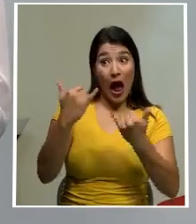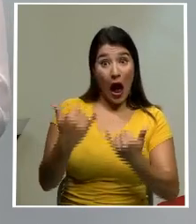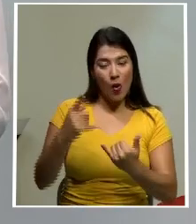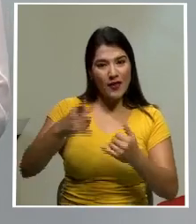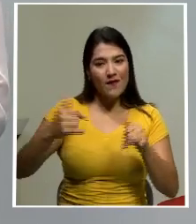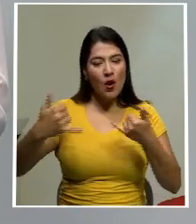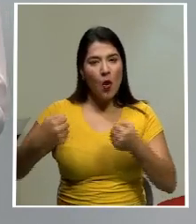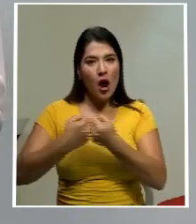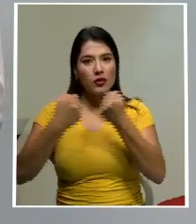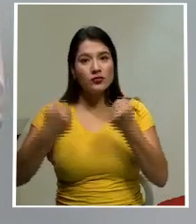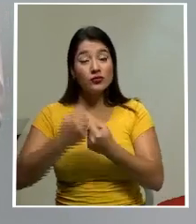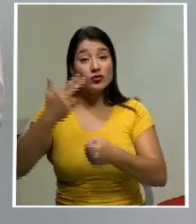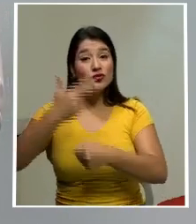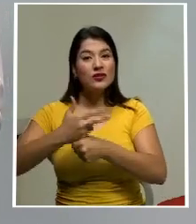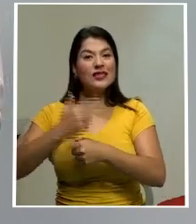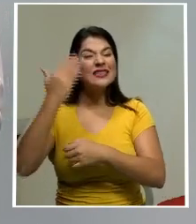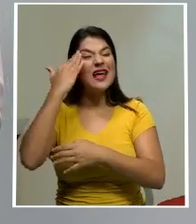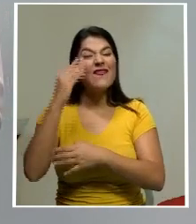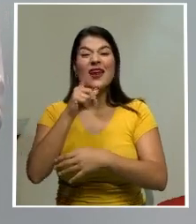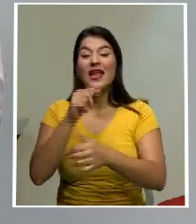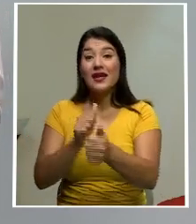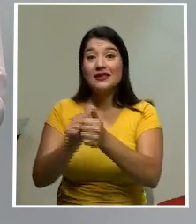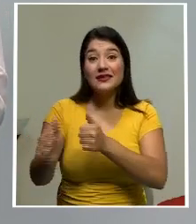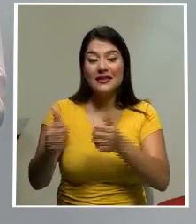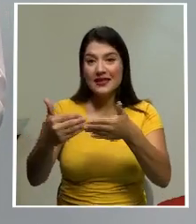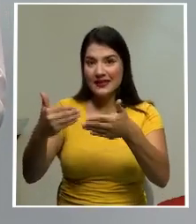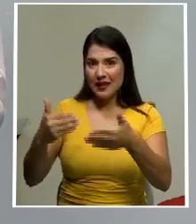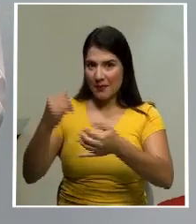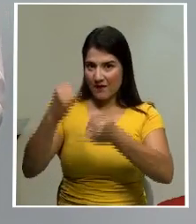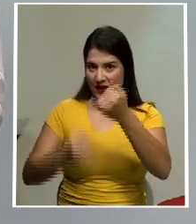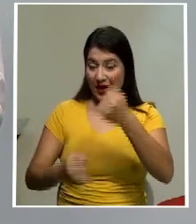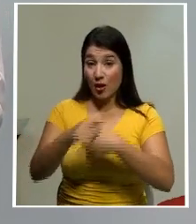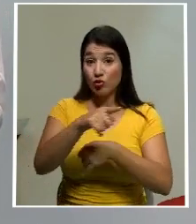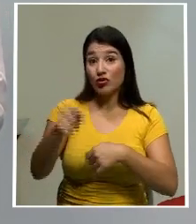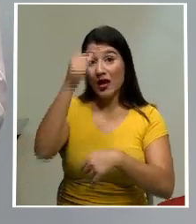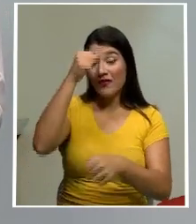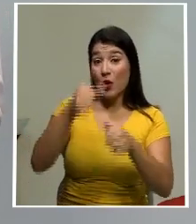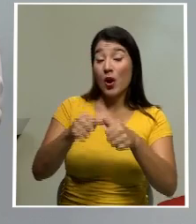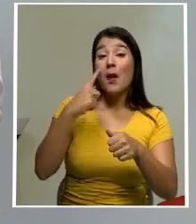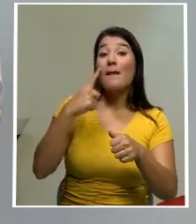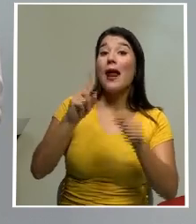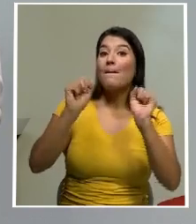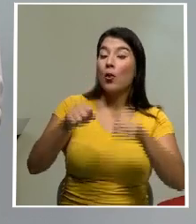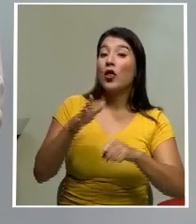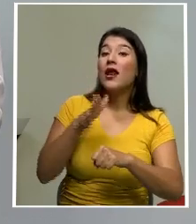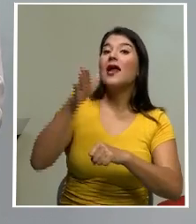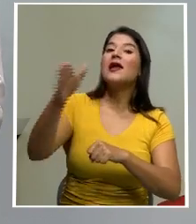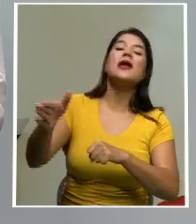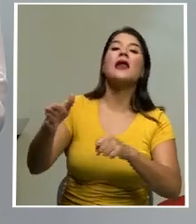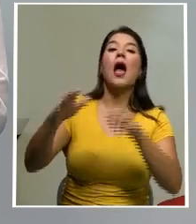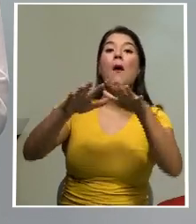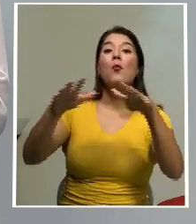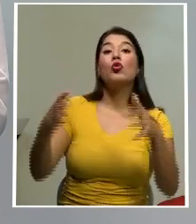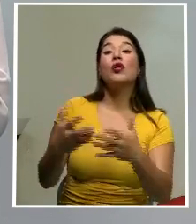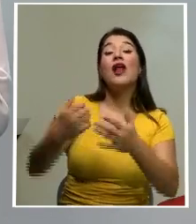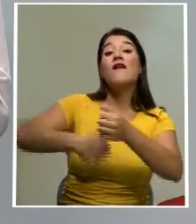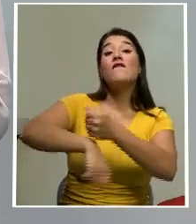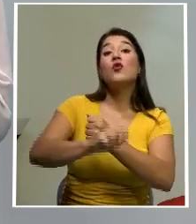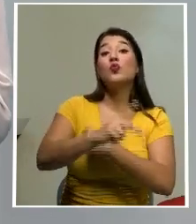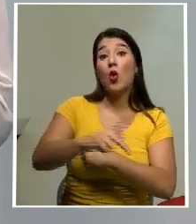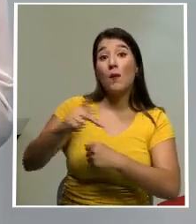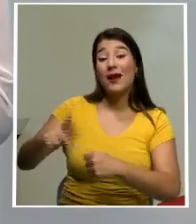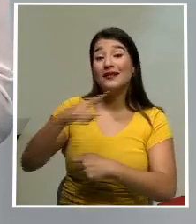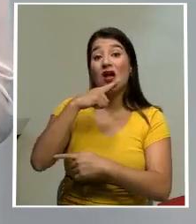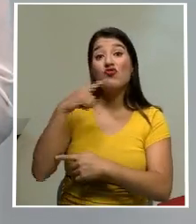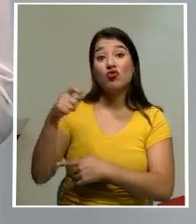ver quién va a ir a las semifinales. Recordemos que para poder asistir al Mundial de Fútbol Playa que se va a realizar en Rusia